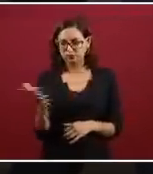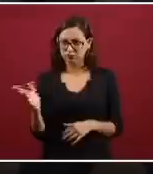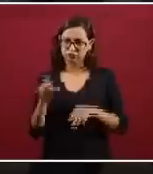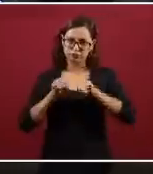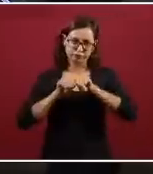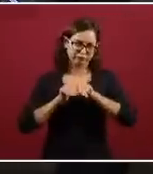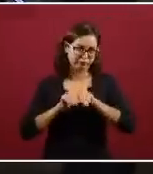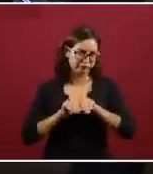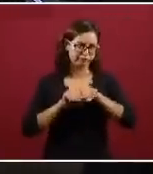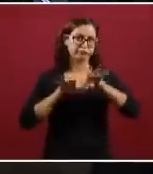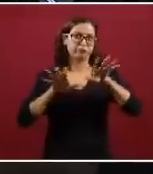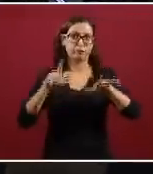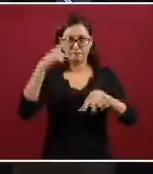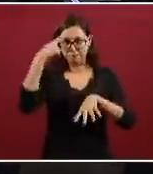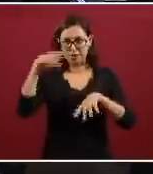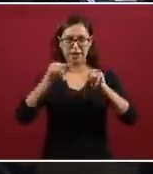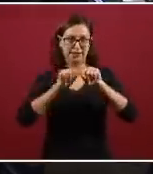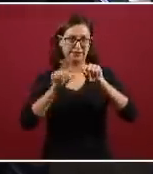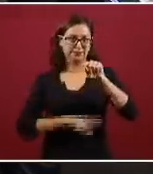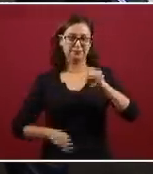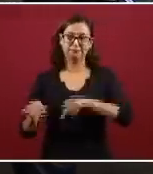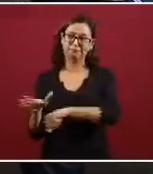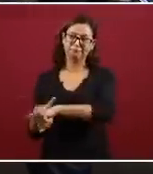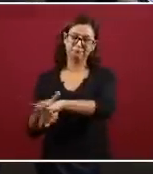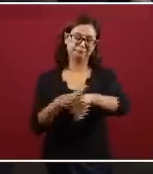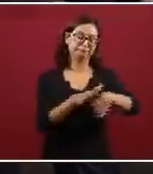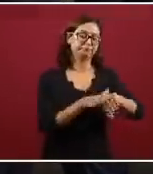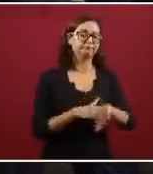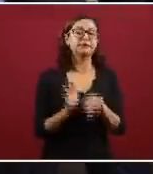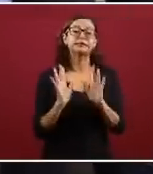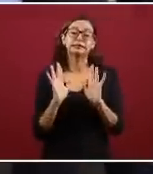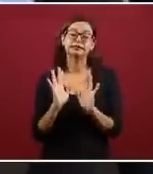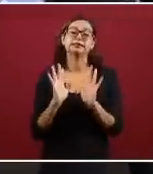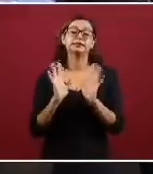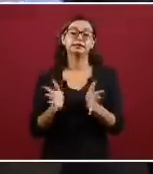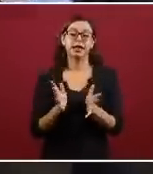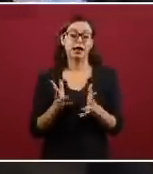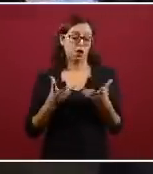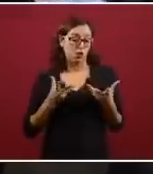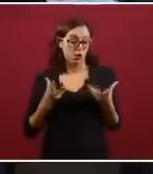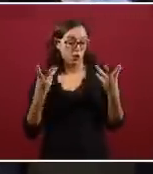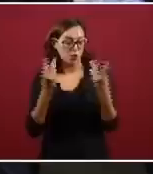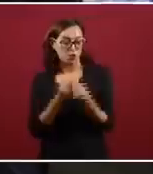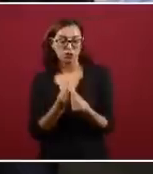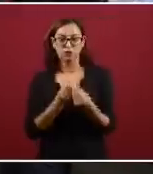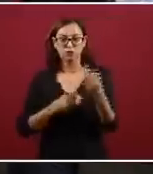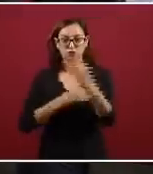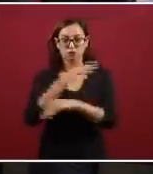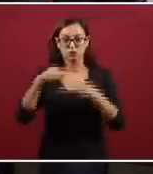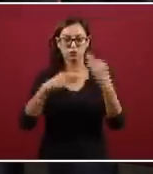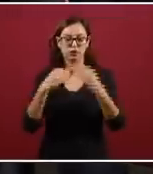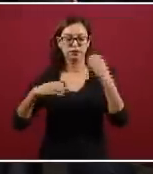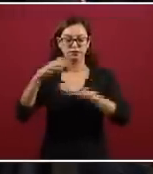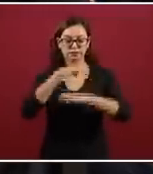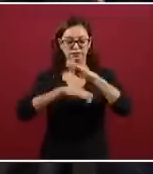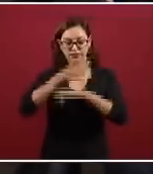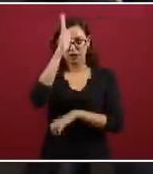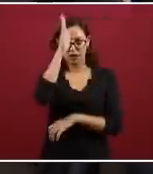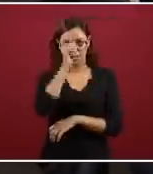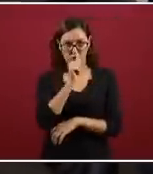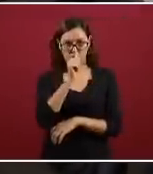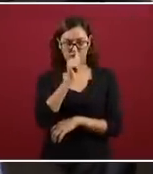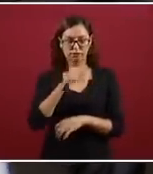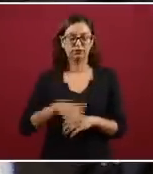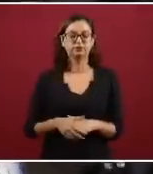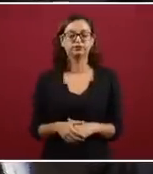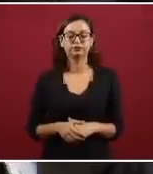los mexicanos sobre el acuerdo ya conjunto con todas las empresas,